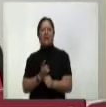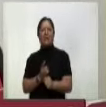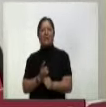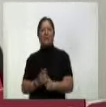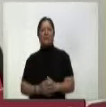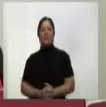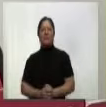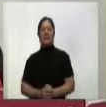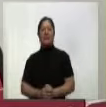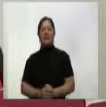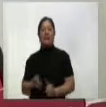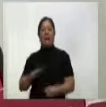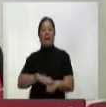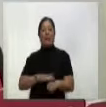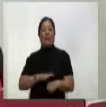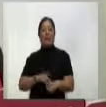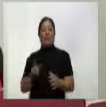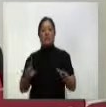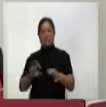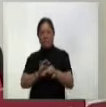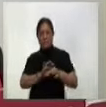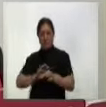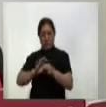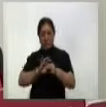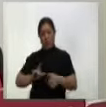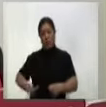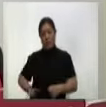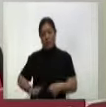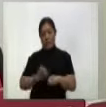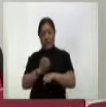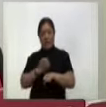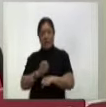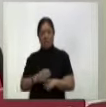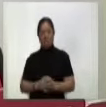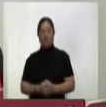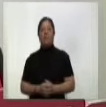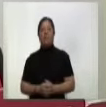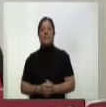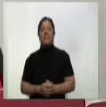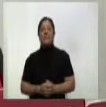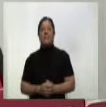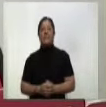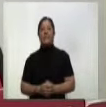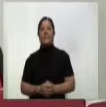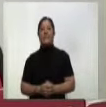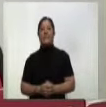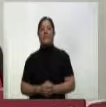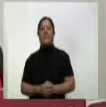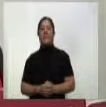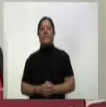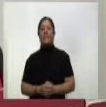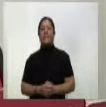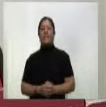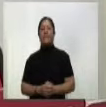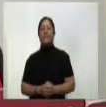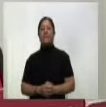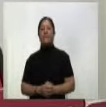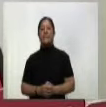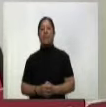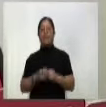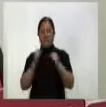realizando en coordinación con el gobierno del estado, que estoy segura que encabezará nuestra amiga